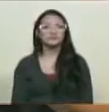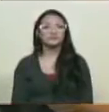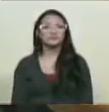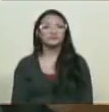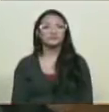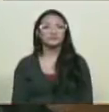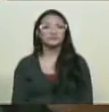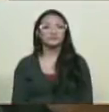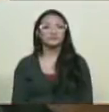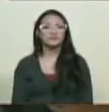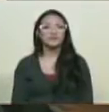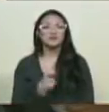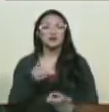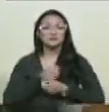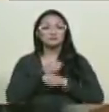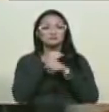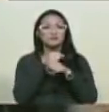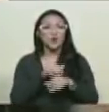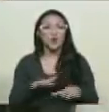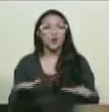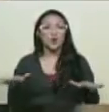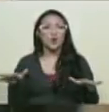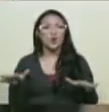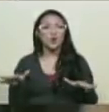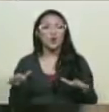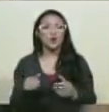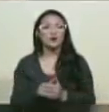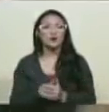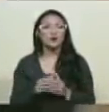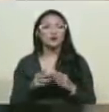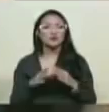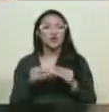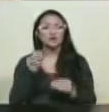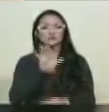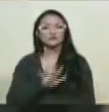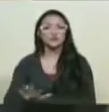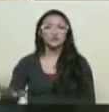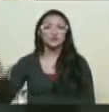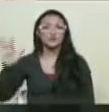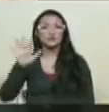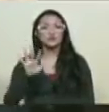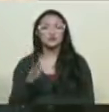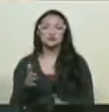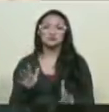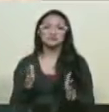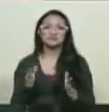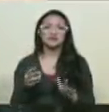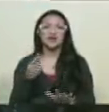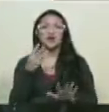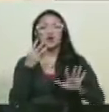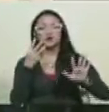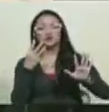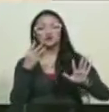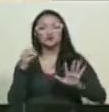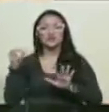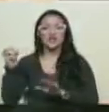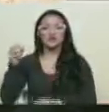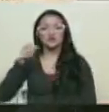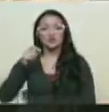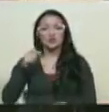Tenemos desplegados, como ya se sabe, en todo el país, un poco más de 800